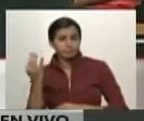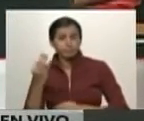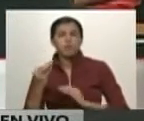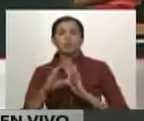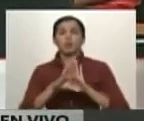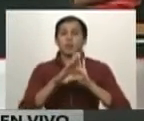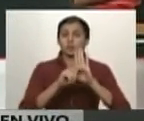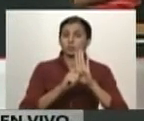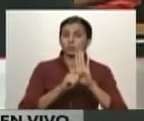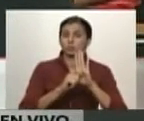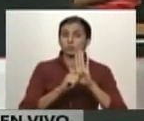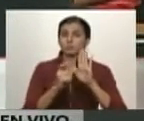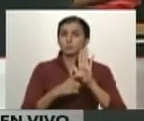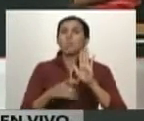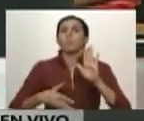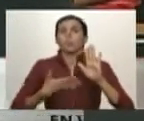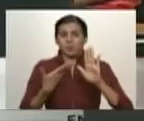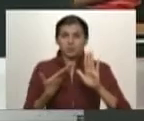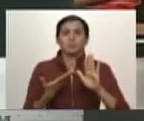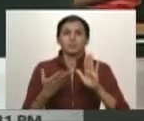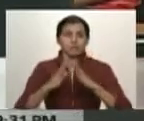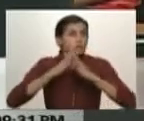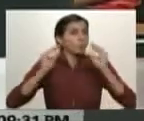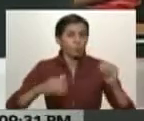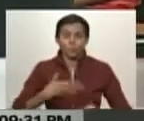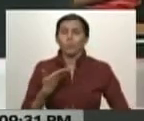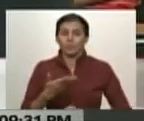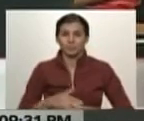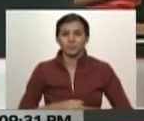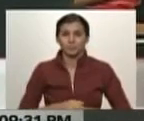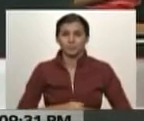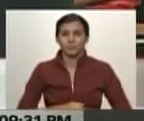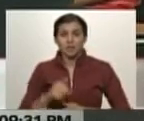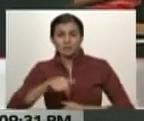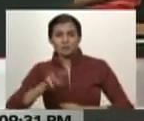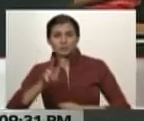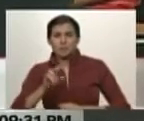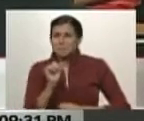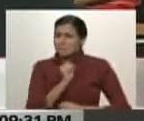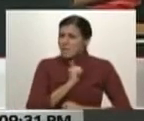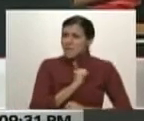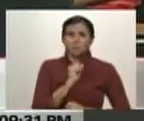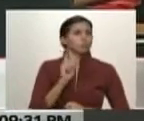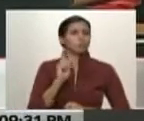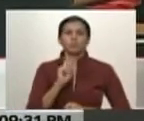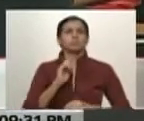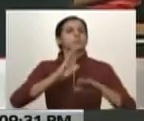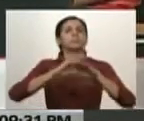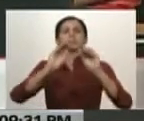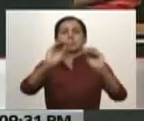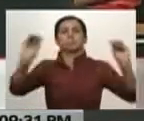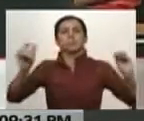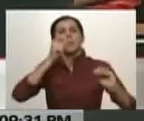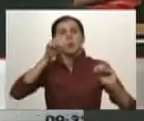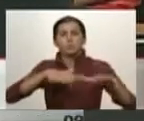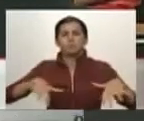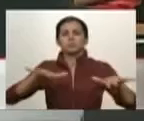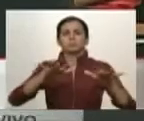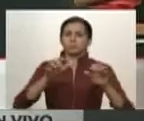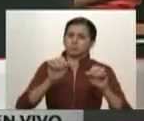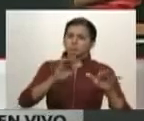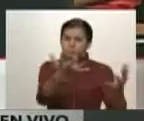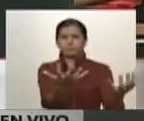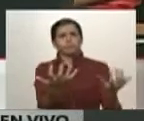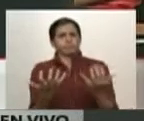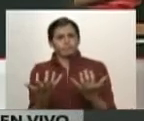el poder que lo puede todo y aquí en venezuela no se le tuvo miedo se le convocó y un poder